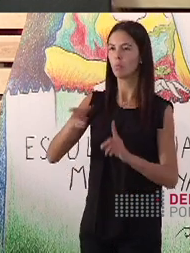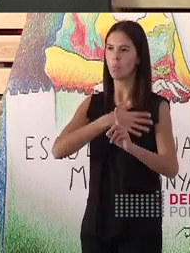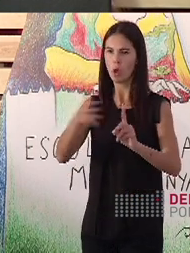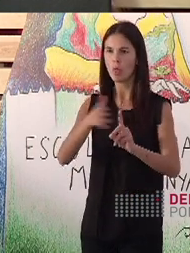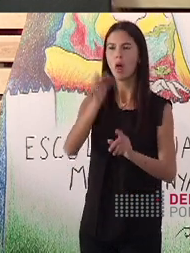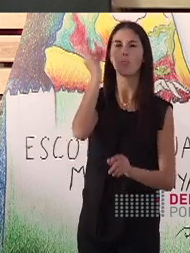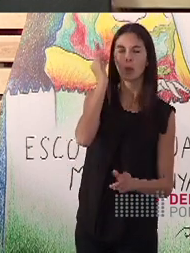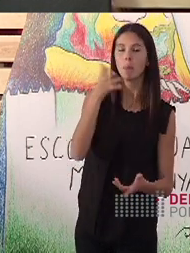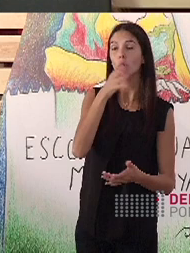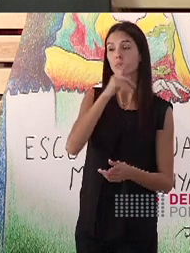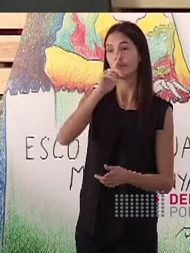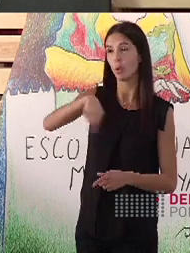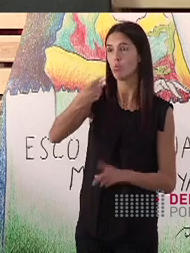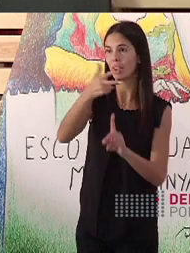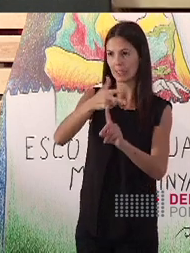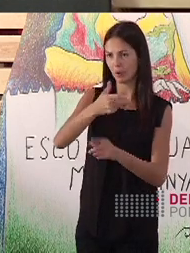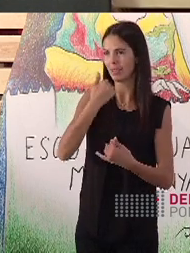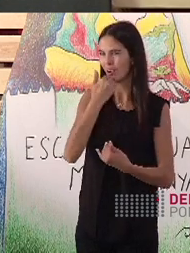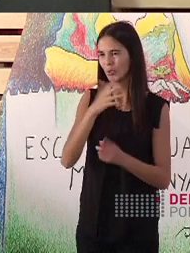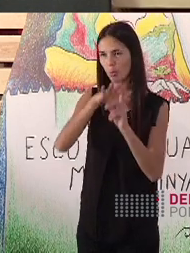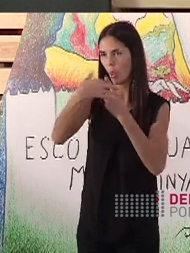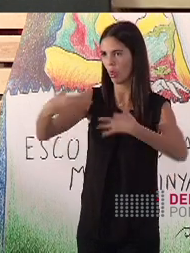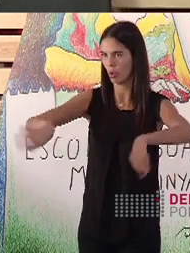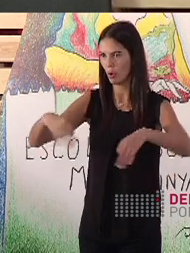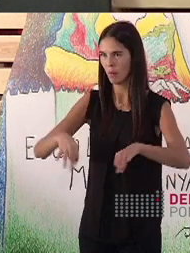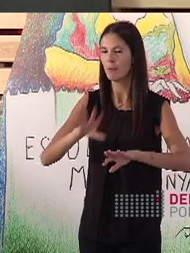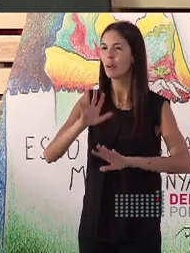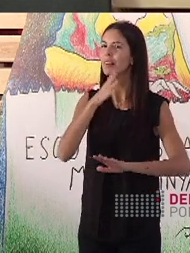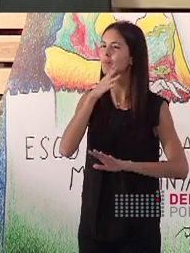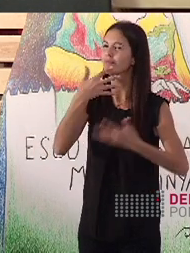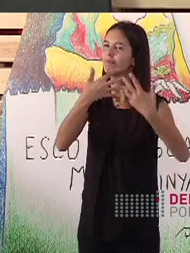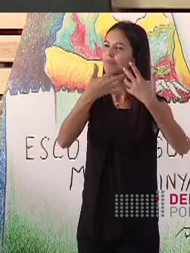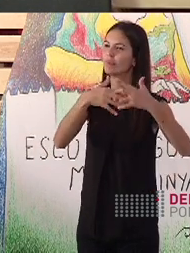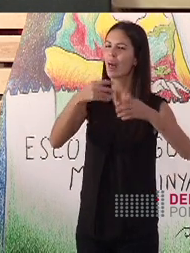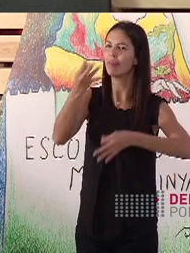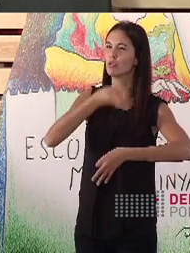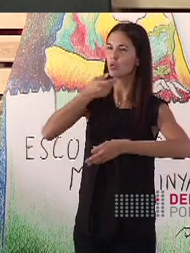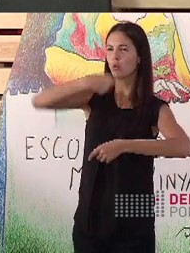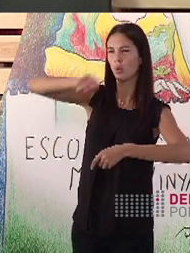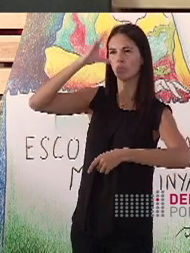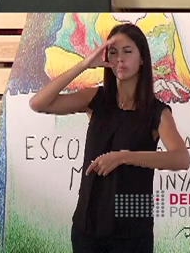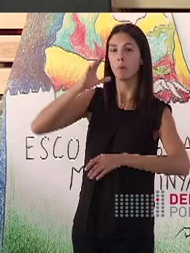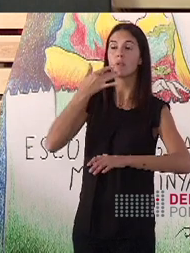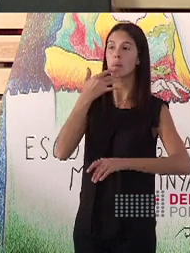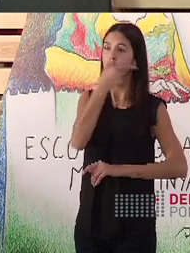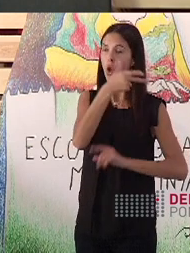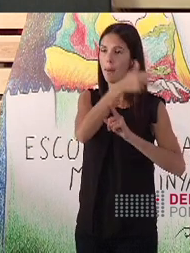y por eso lo graban. Todo eso se ha normalizado, pero ¿qué pasa? Ahí la industria está escuchando nuestro discurso. Por ejemplo, en este